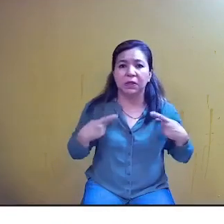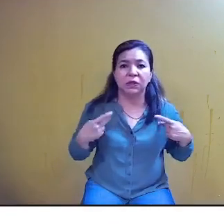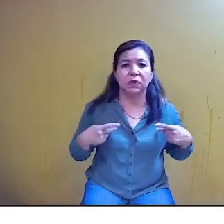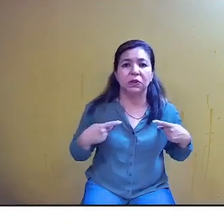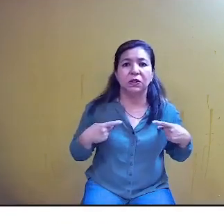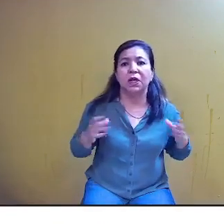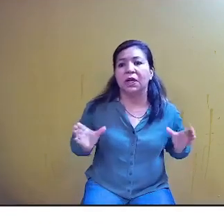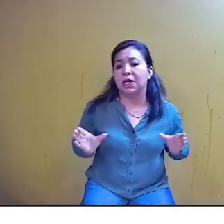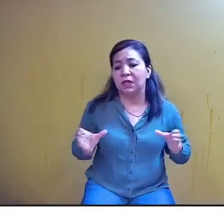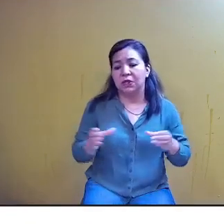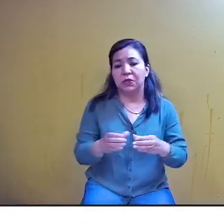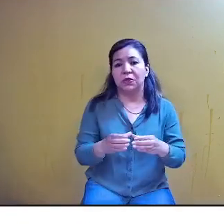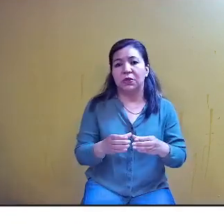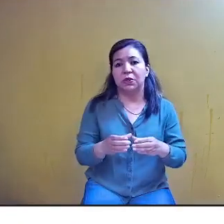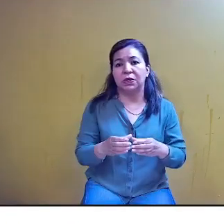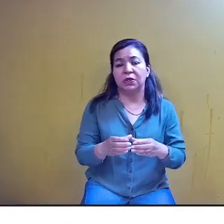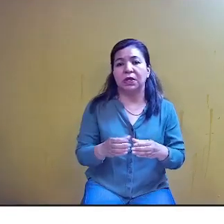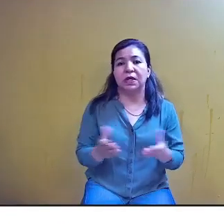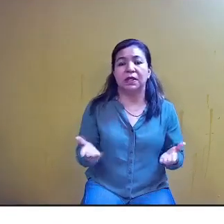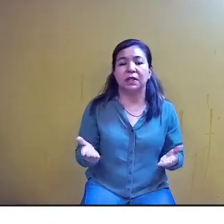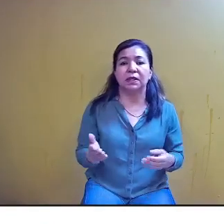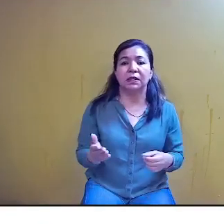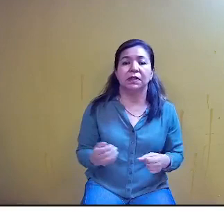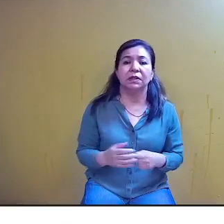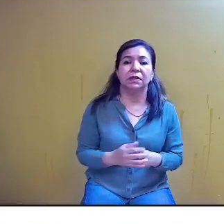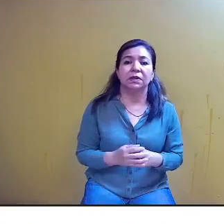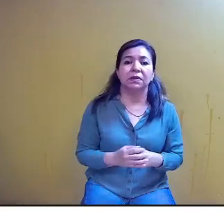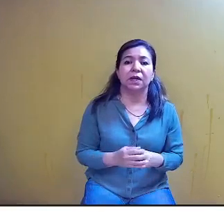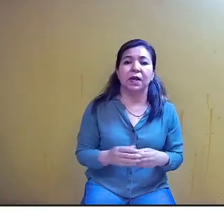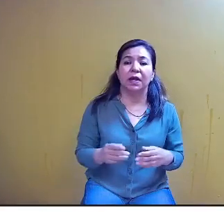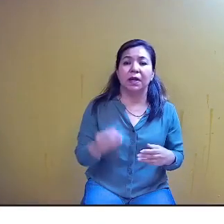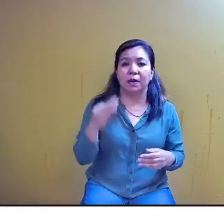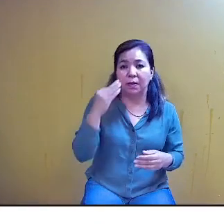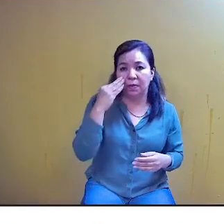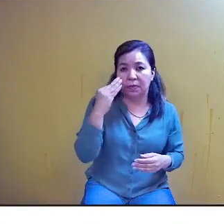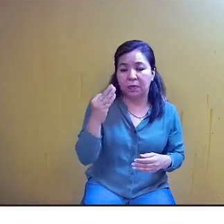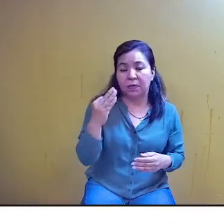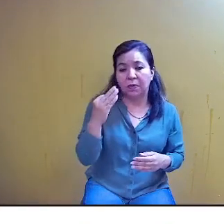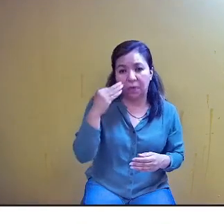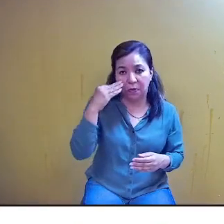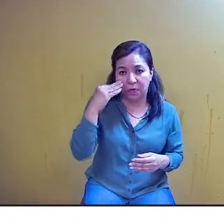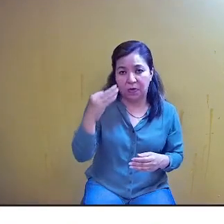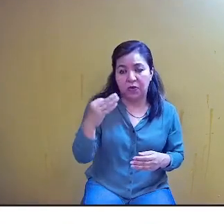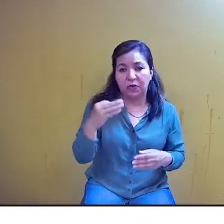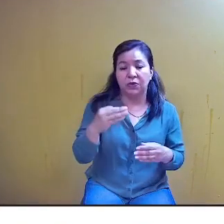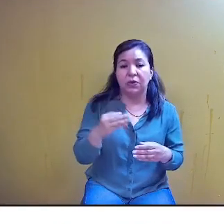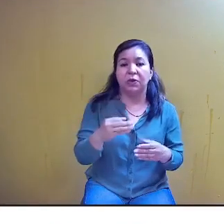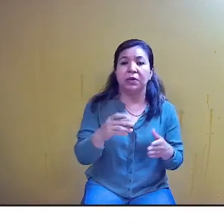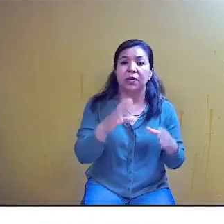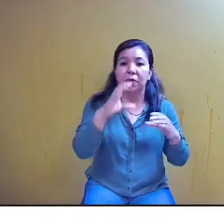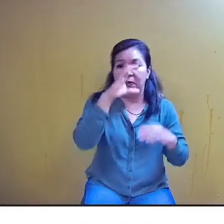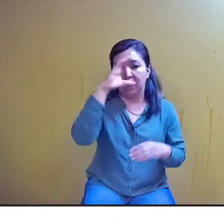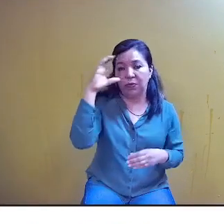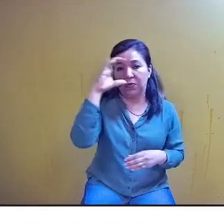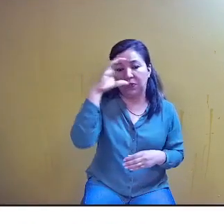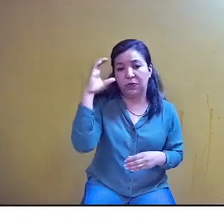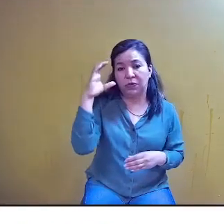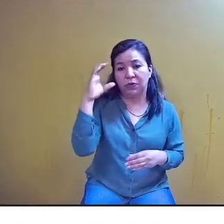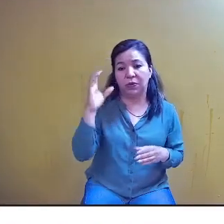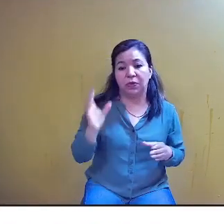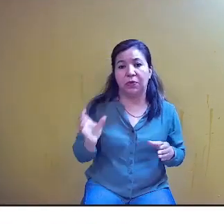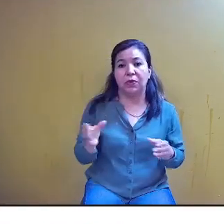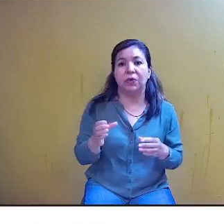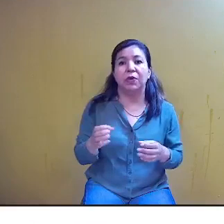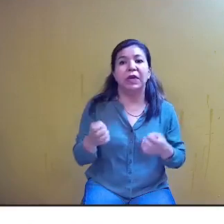sus reuniones proselitistas, publicando en su cuenta de Facebook la foto con los asistentes a una reunión a quienes denominó